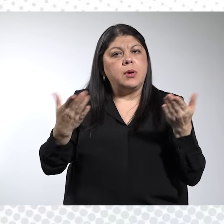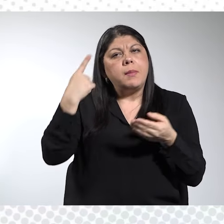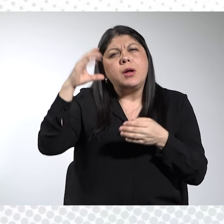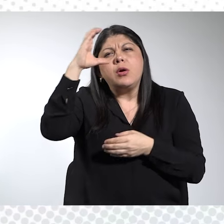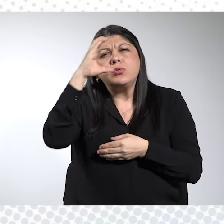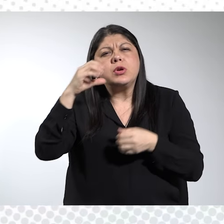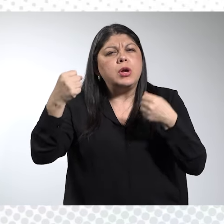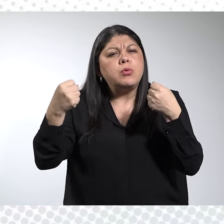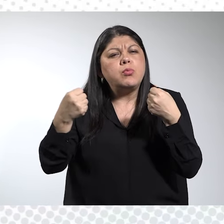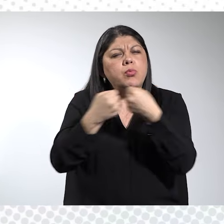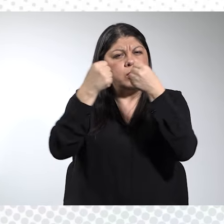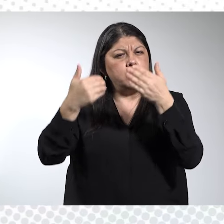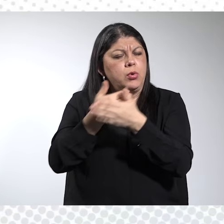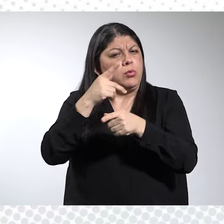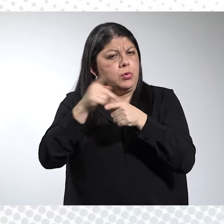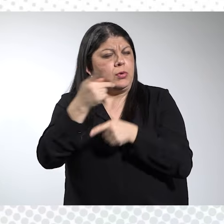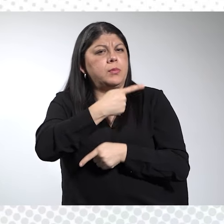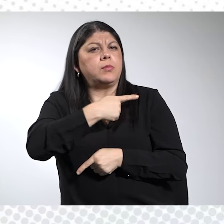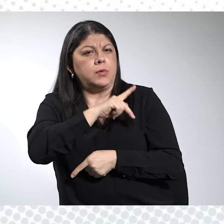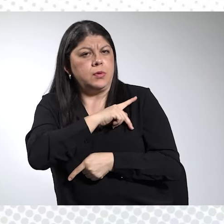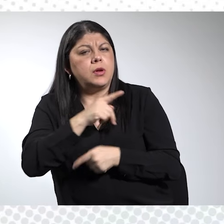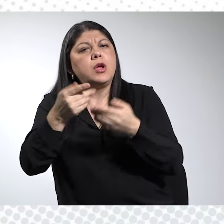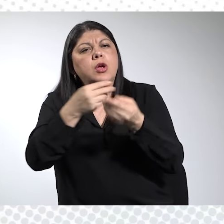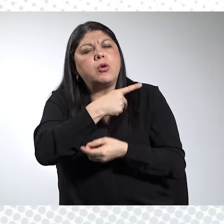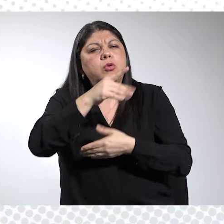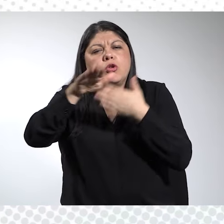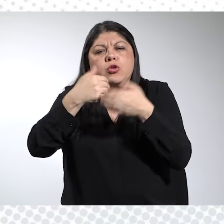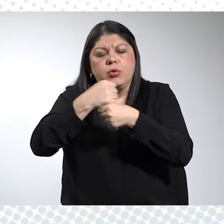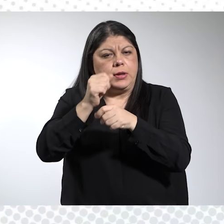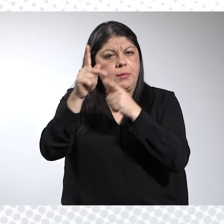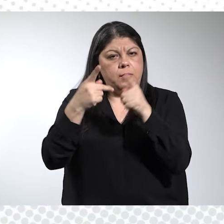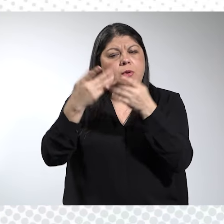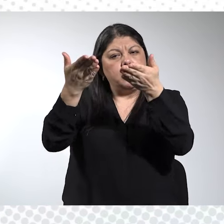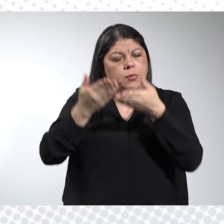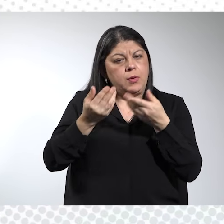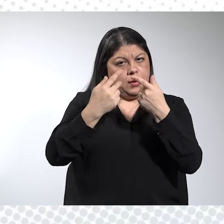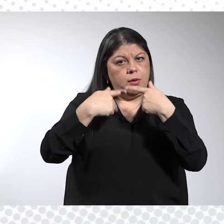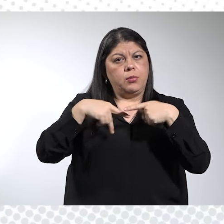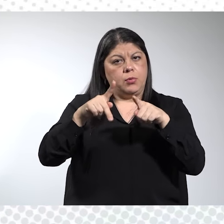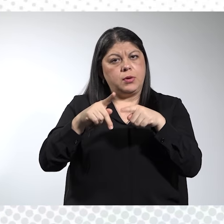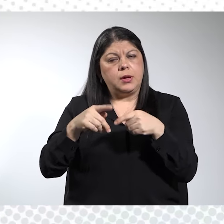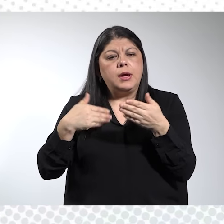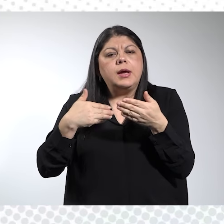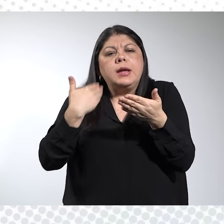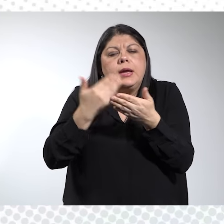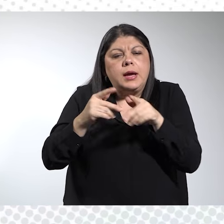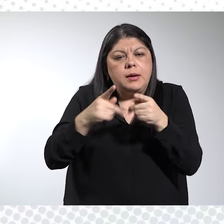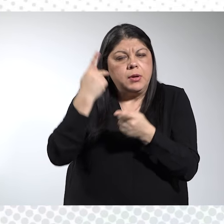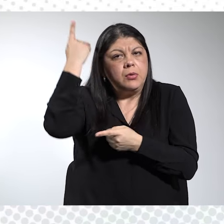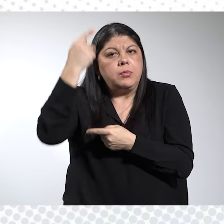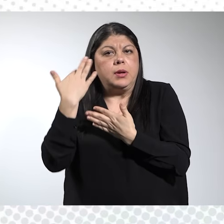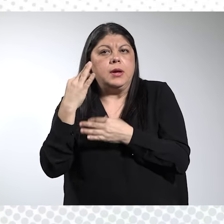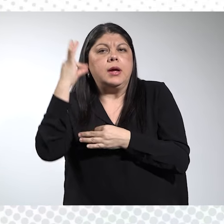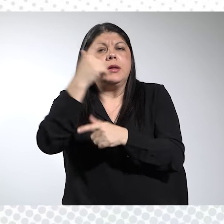pública para buscar nuevos retos profesionales y personales y como Dios todo lo hace bien, pues me da la oportunidad de llegar a Esperanza y